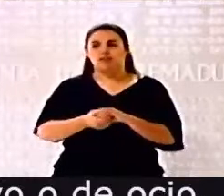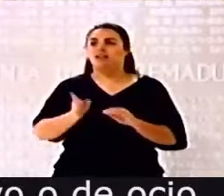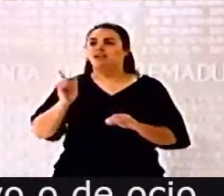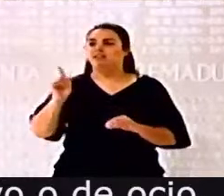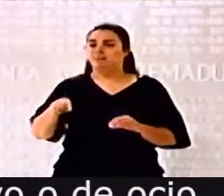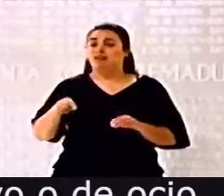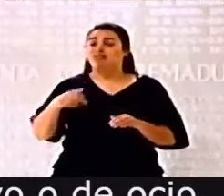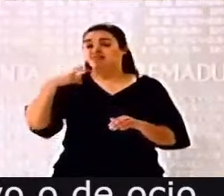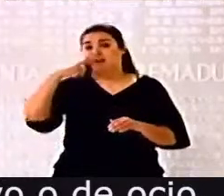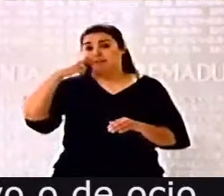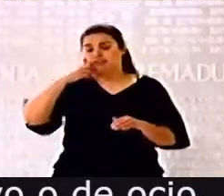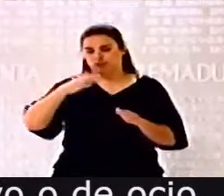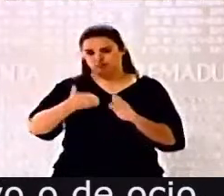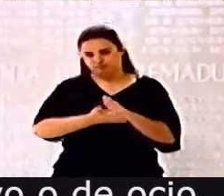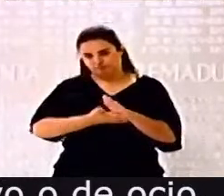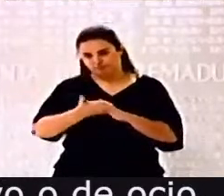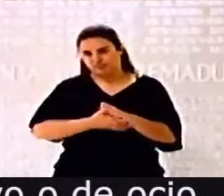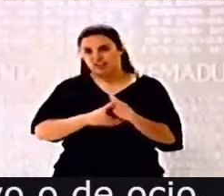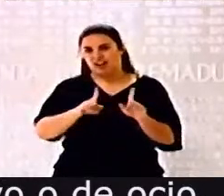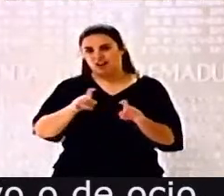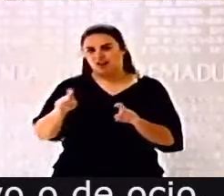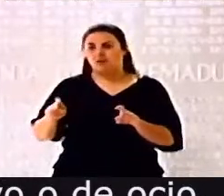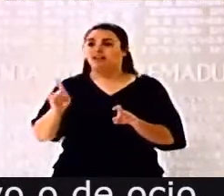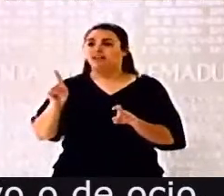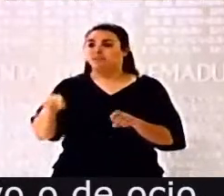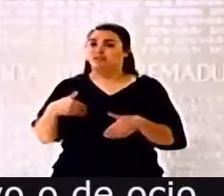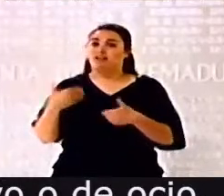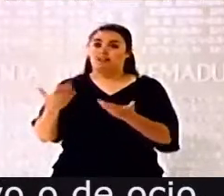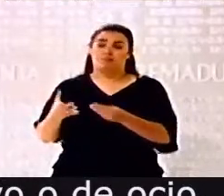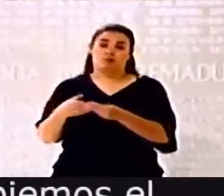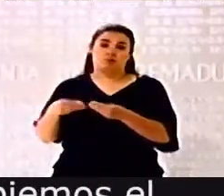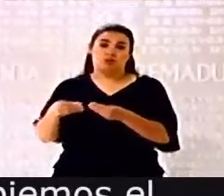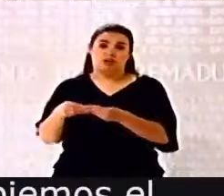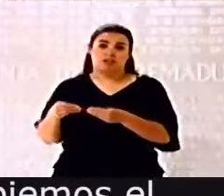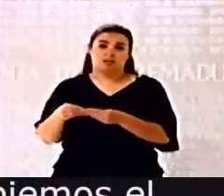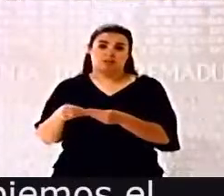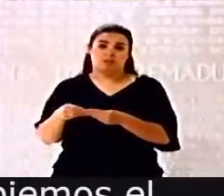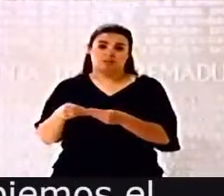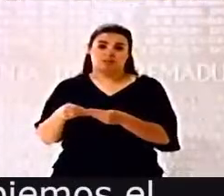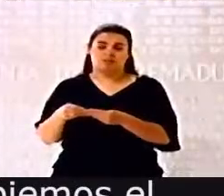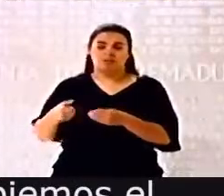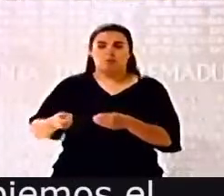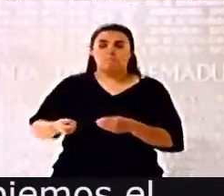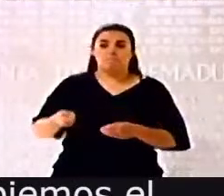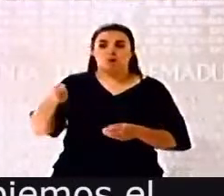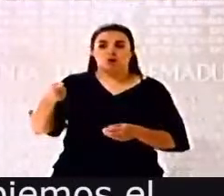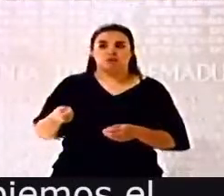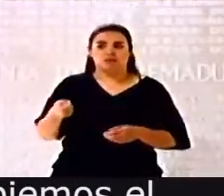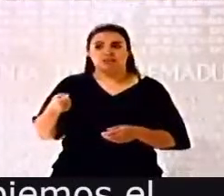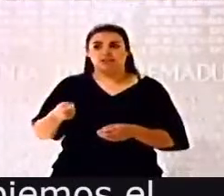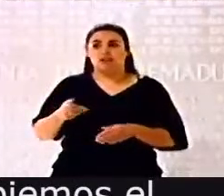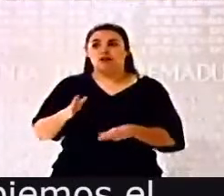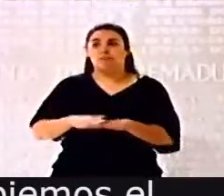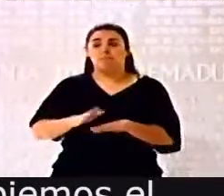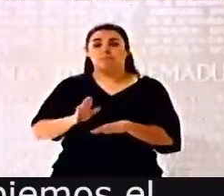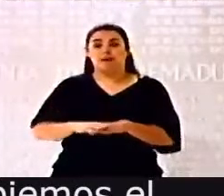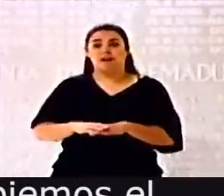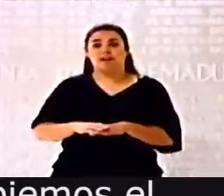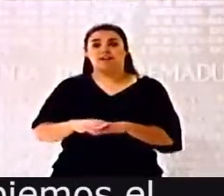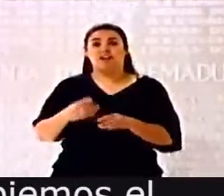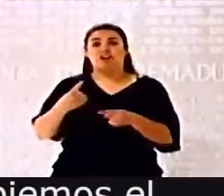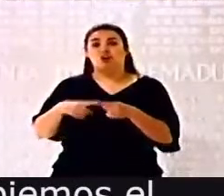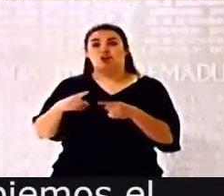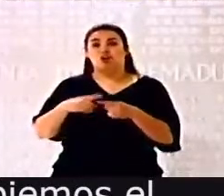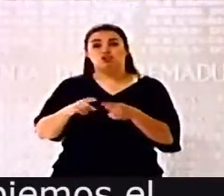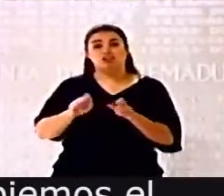el calzado y que les proporcionemos a los usuarios bolsas para que puedan echar el